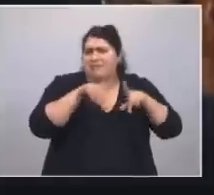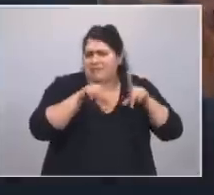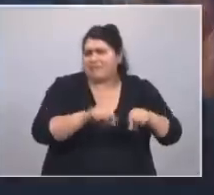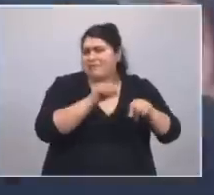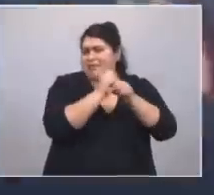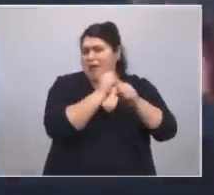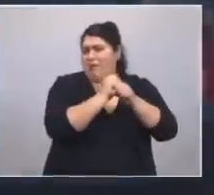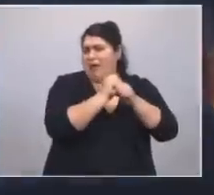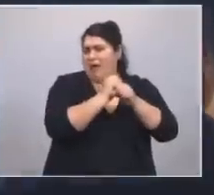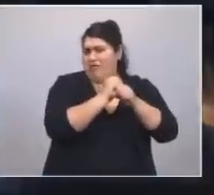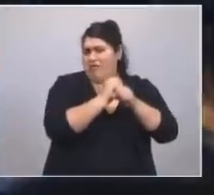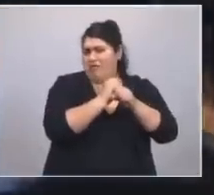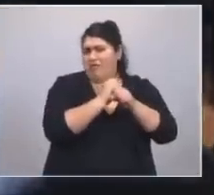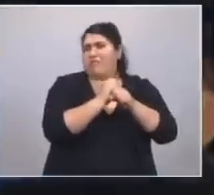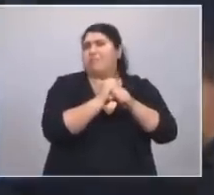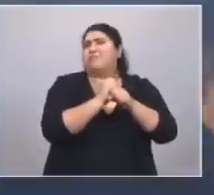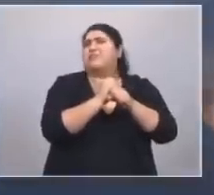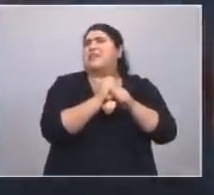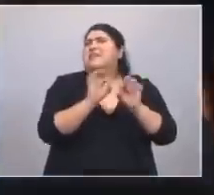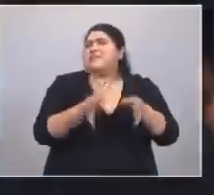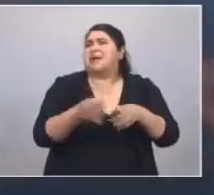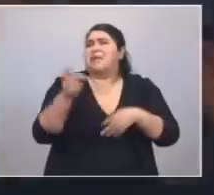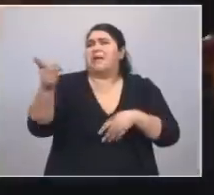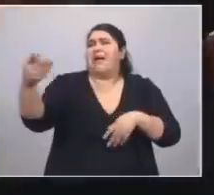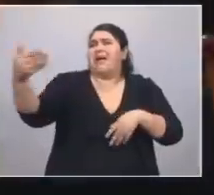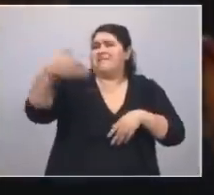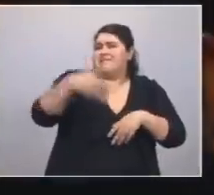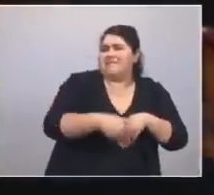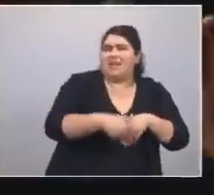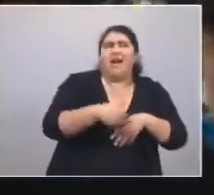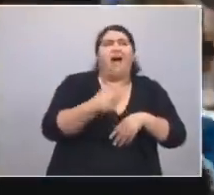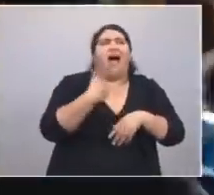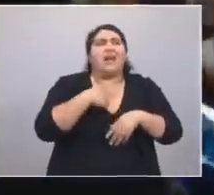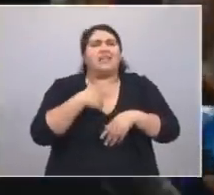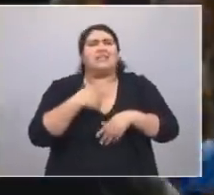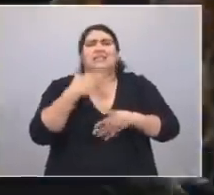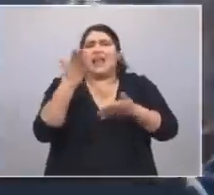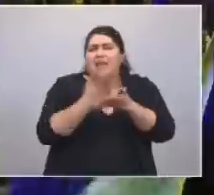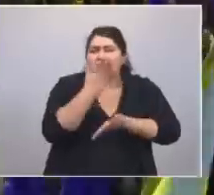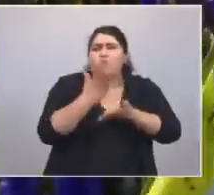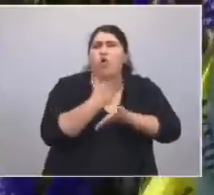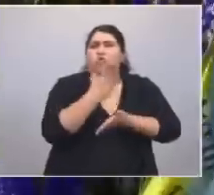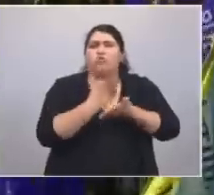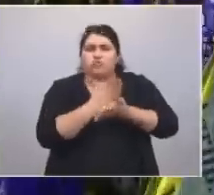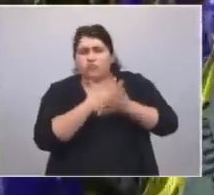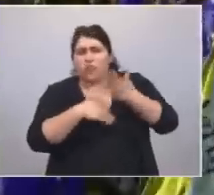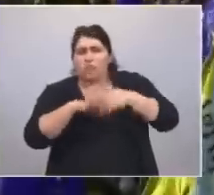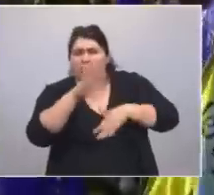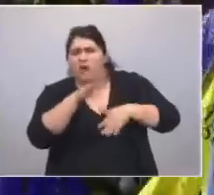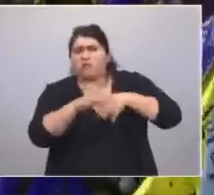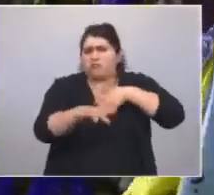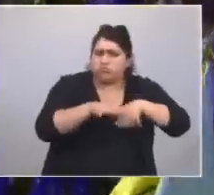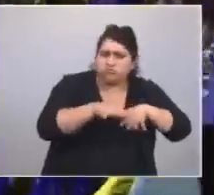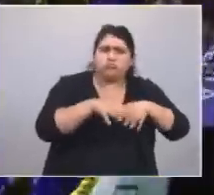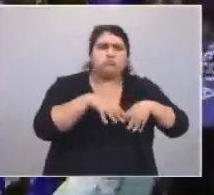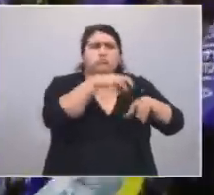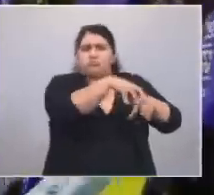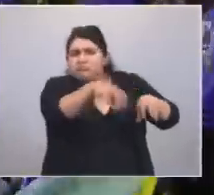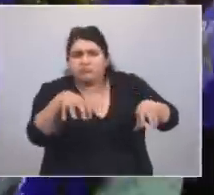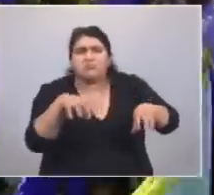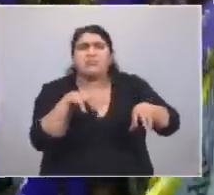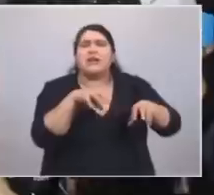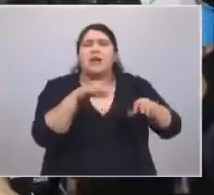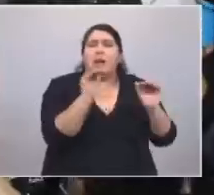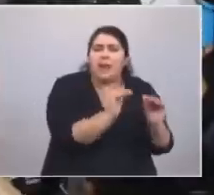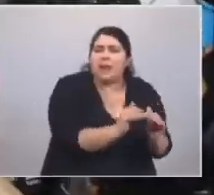que venía al corazón de la Argentina productiva por sus pymes y por sus